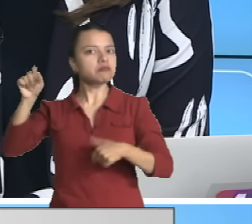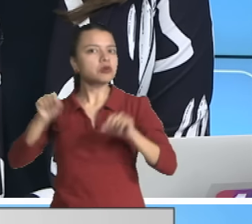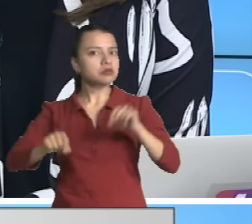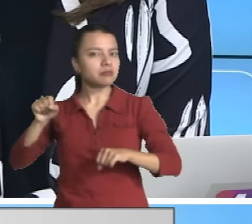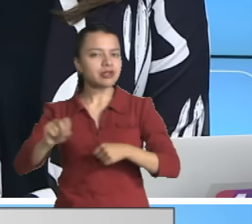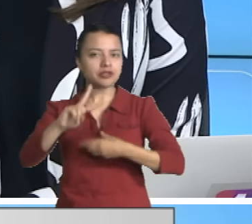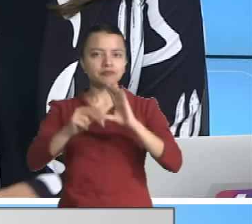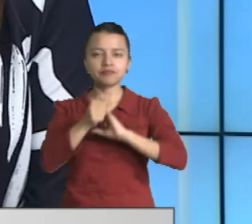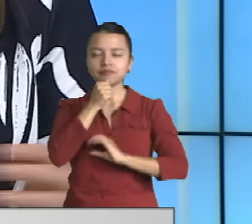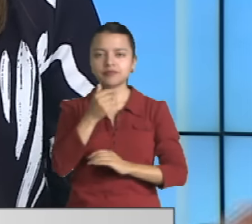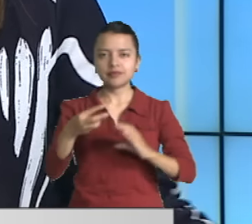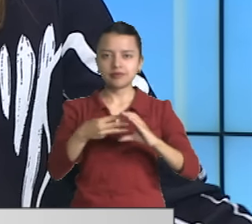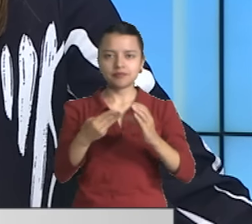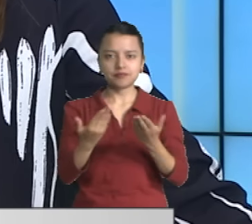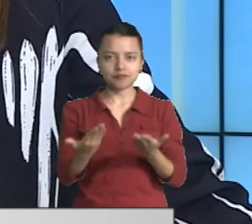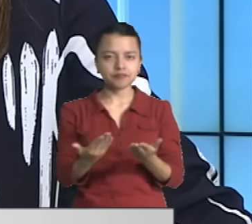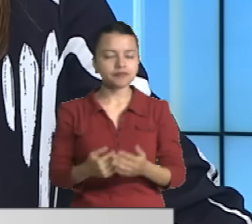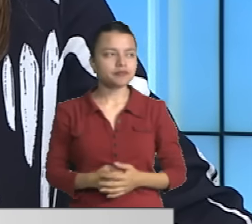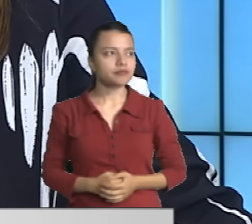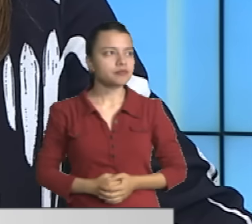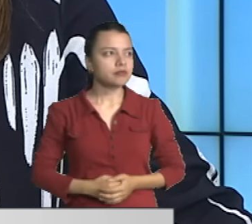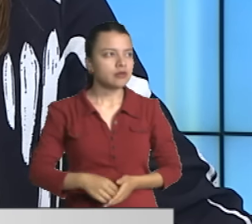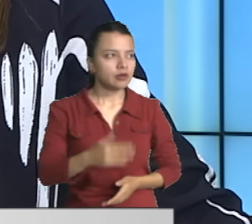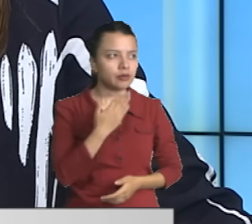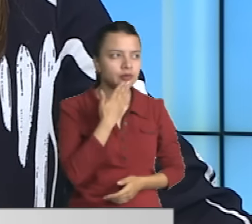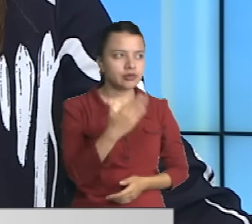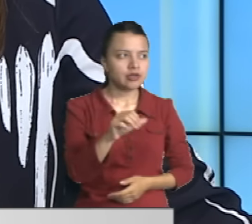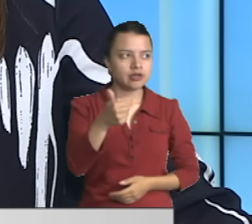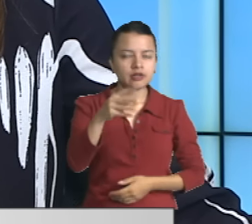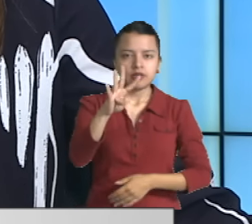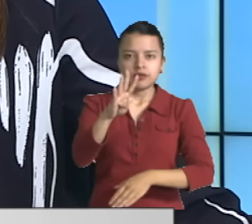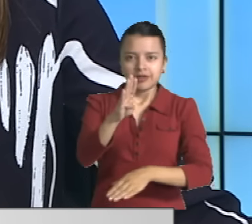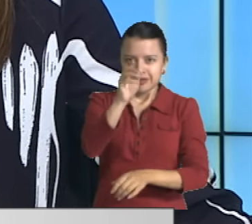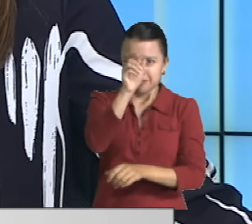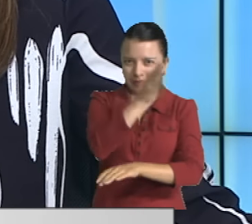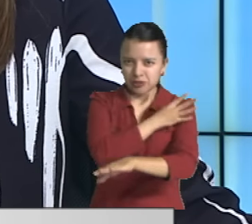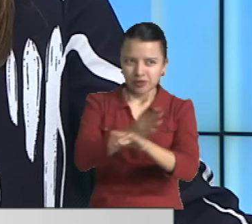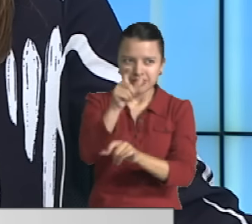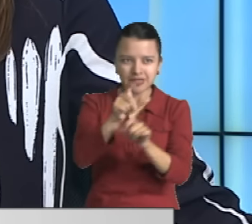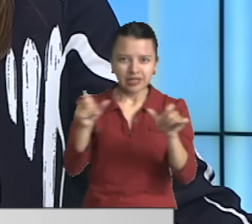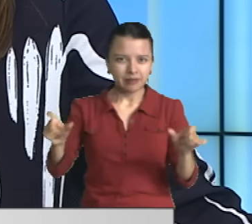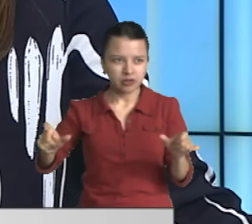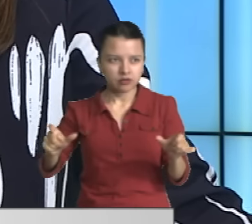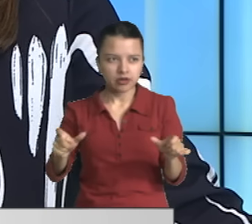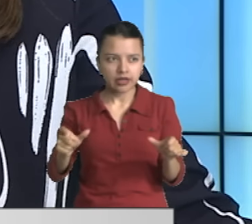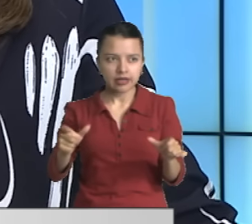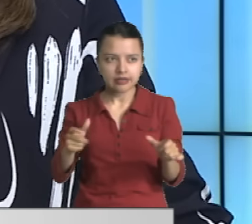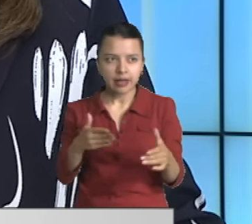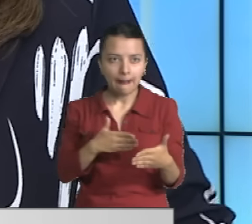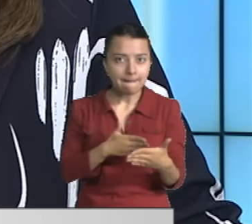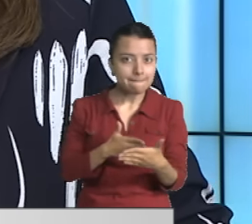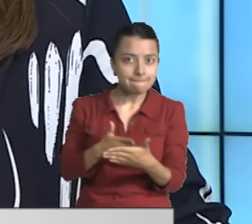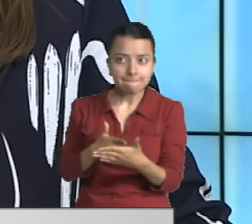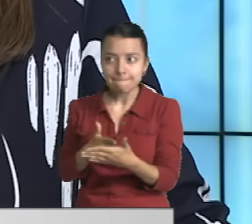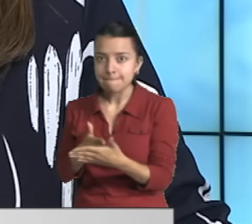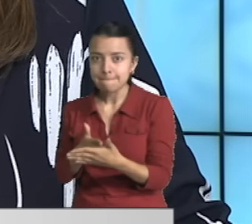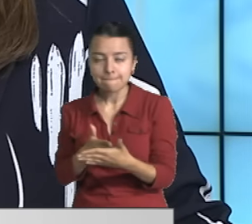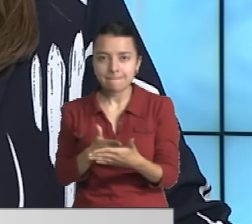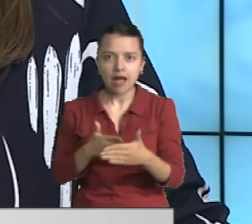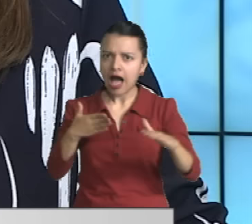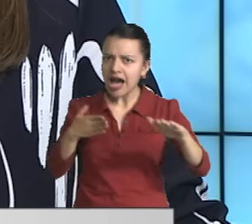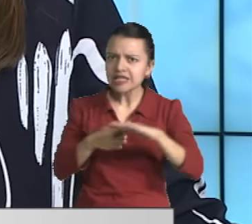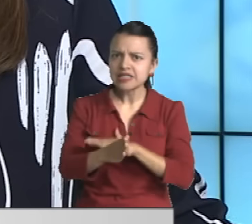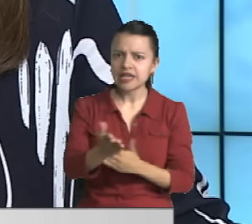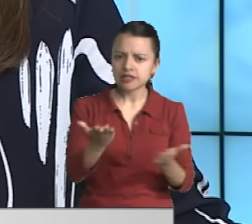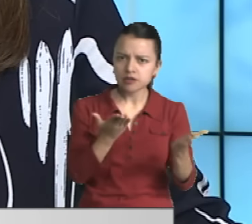CMI. Luisa, muchas gracias. Y en Colombia, cerca de 14 millones de personas no cuentan con acceso a agua potable. La cifra se conoció